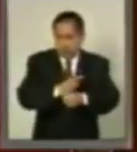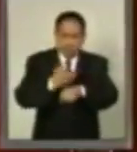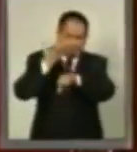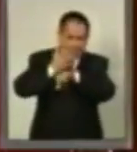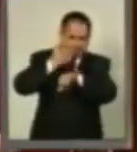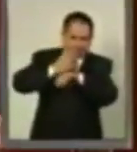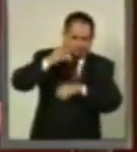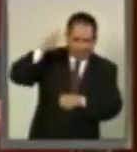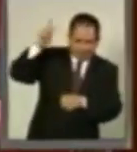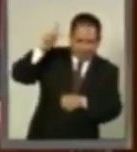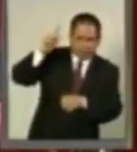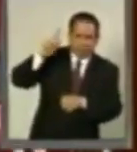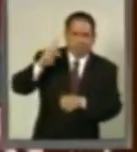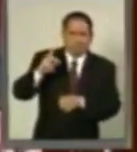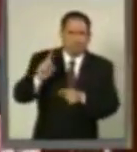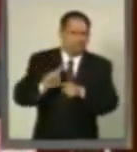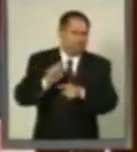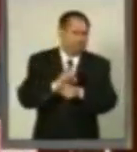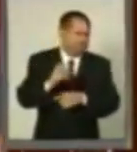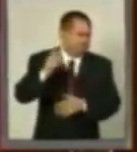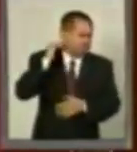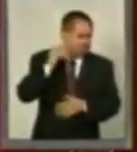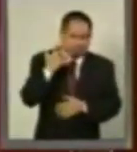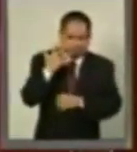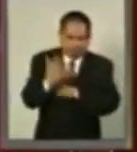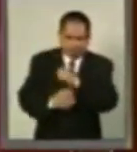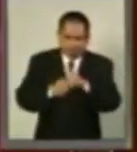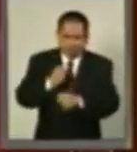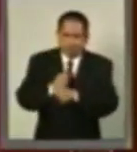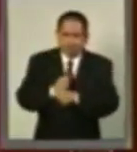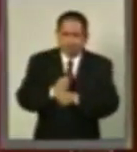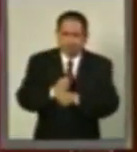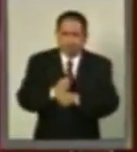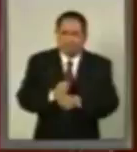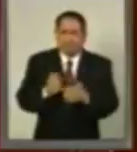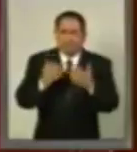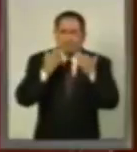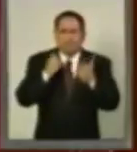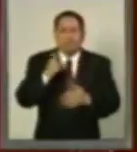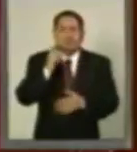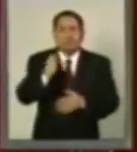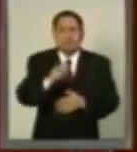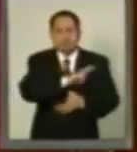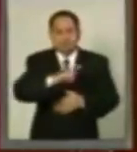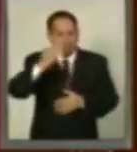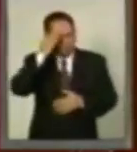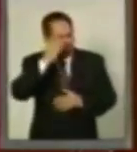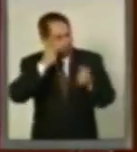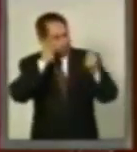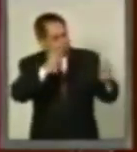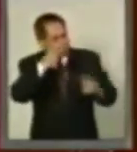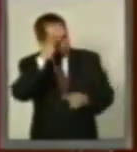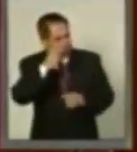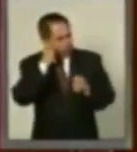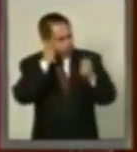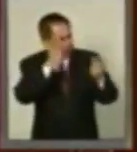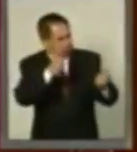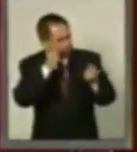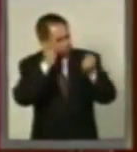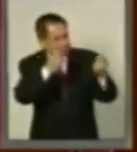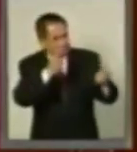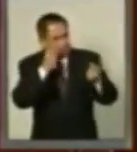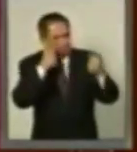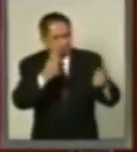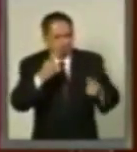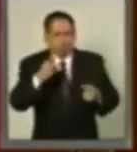Unidos desde hace 5 años no tienen más que reconocimiento al trabajo que se viene realizando